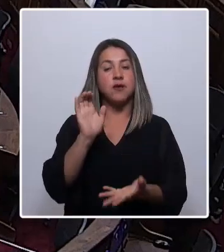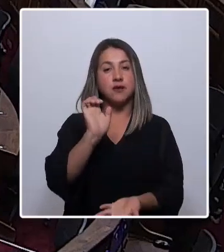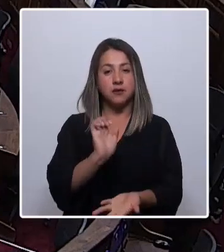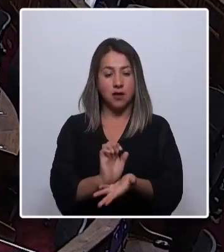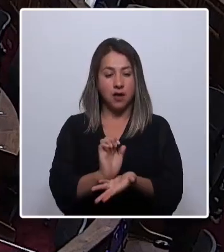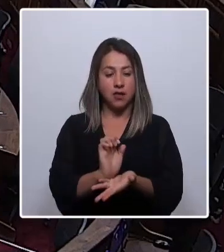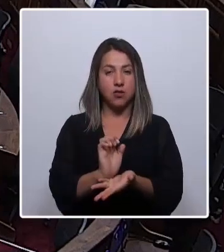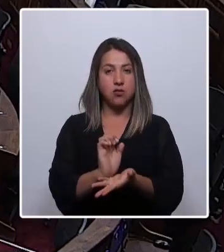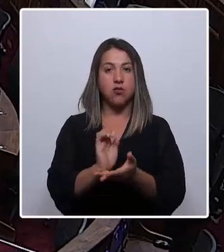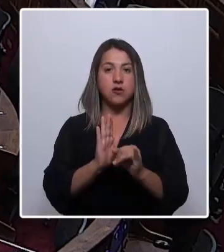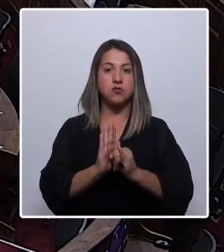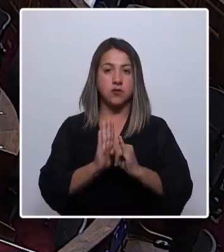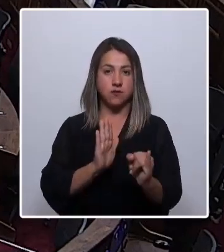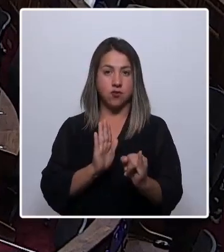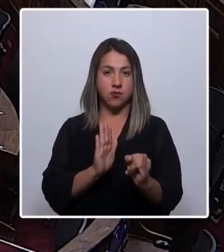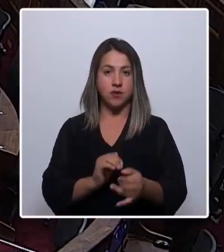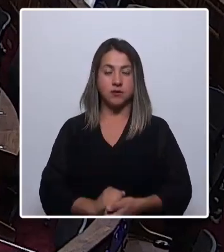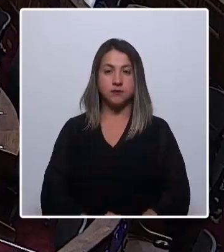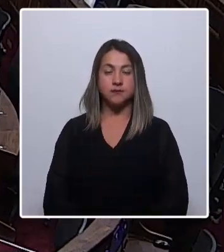su informe.